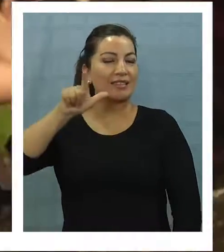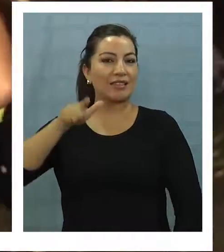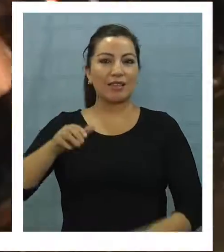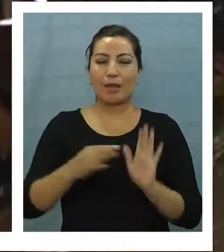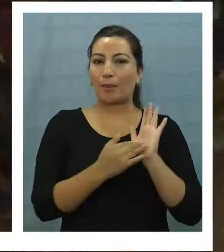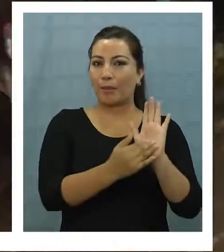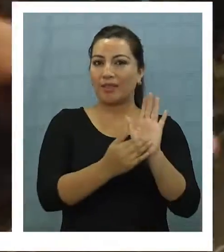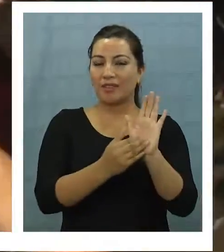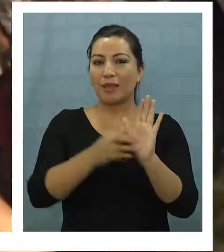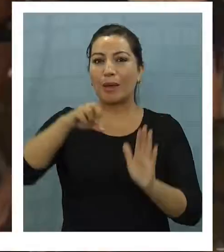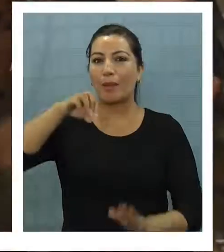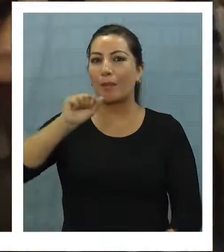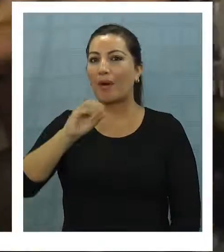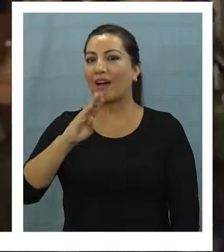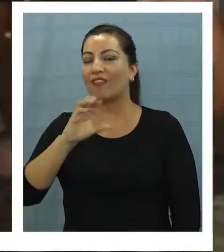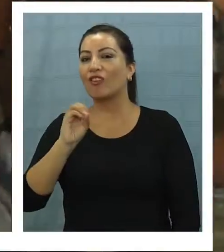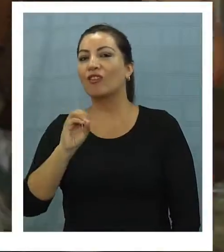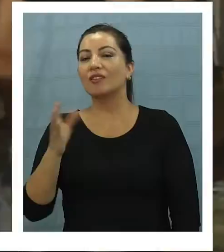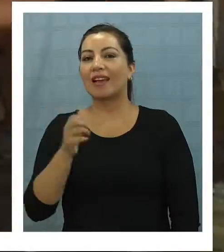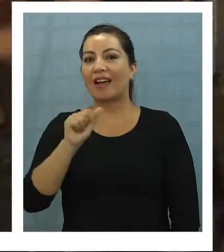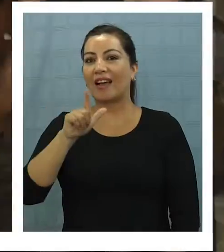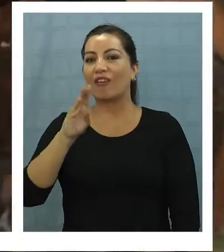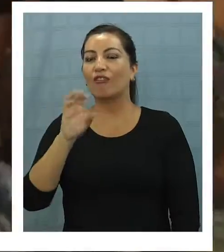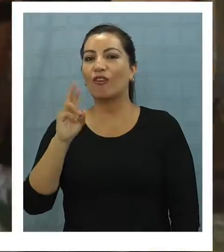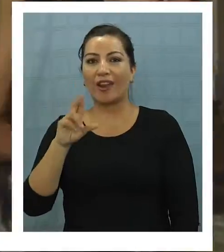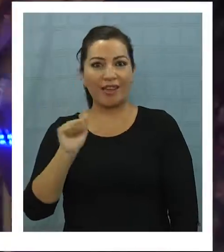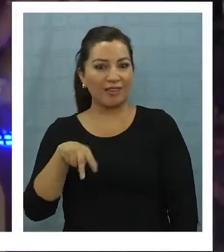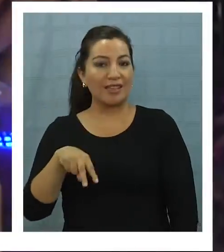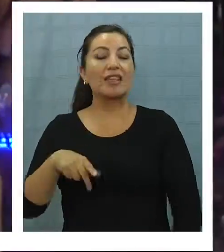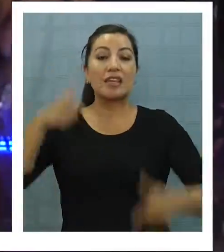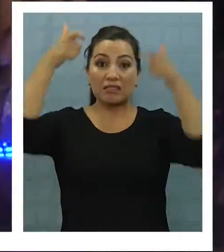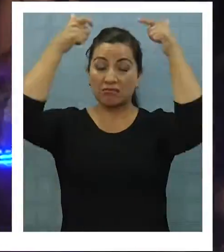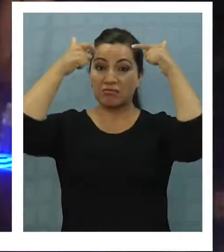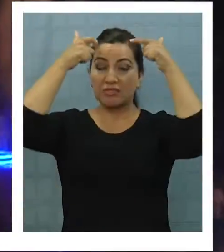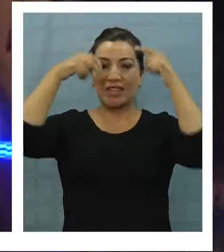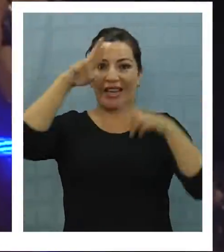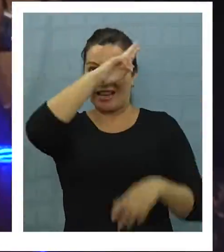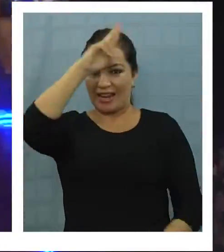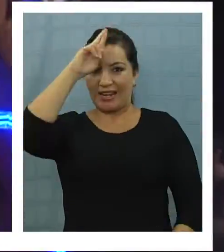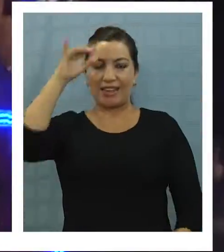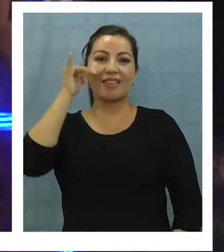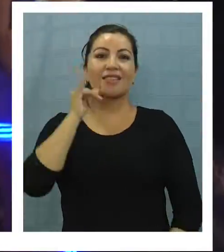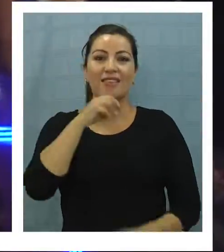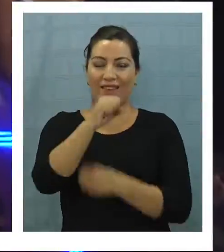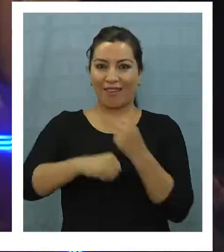presentación de Pablo Alborán y la coronación de la reina del Carnaval de Iquique 2016.